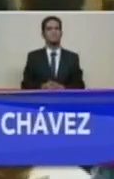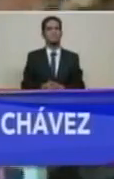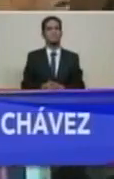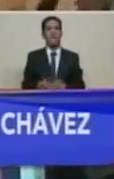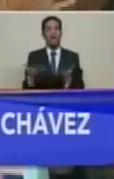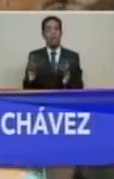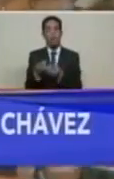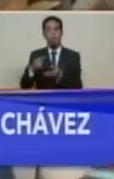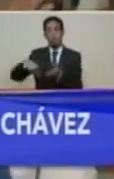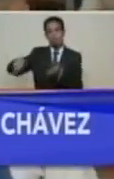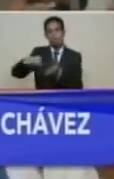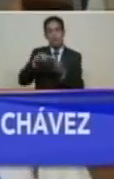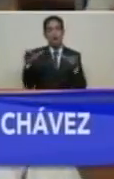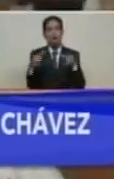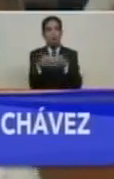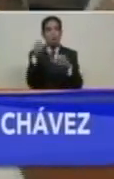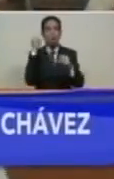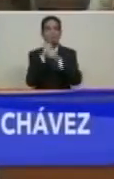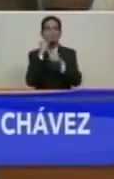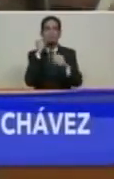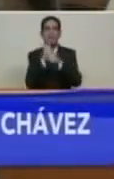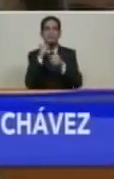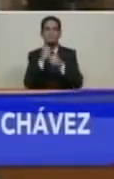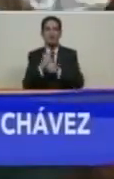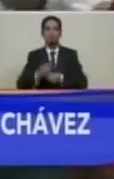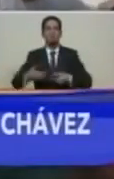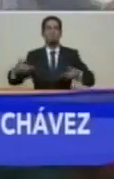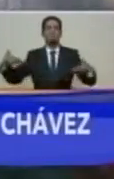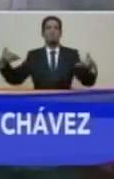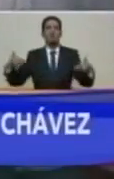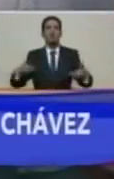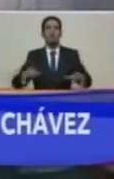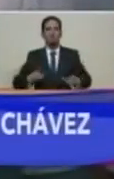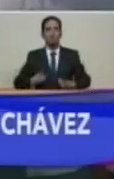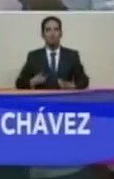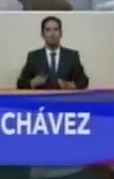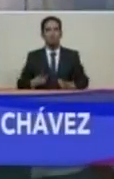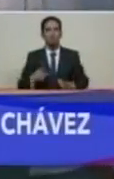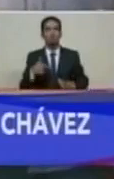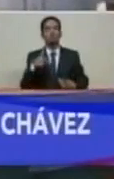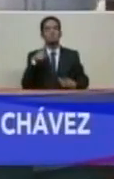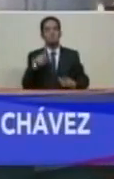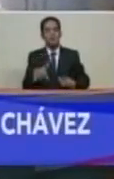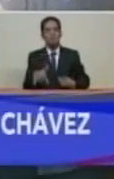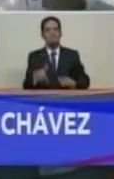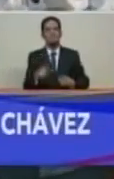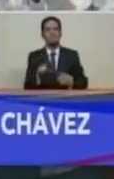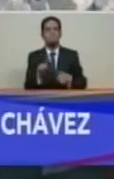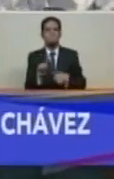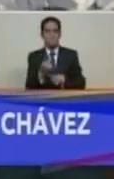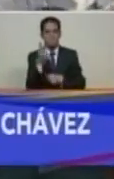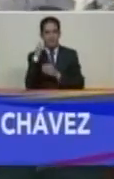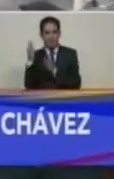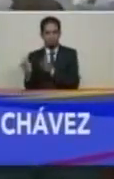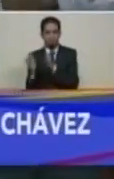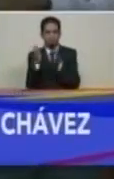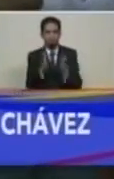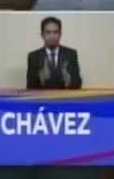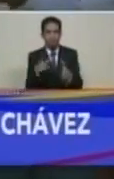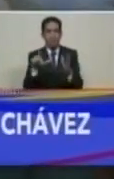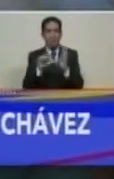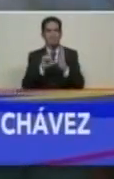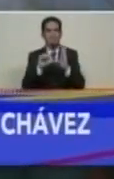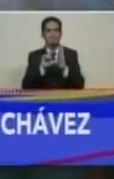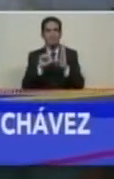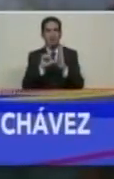su equipo de trabajo se esforzó para este logro, la primera etapa de este liceo, un liceo donde